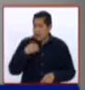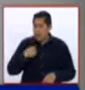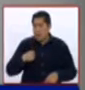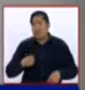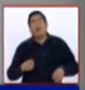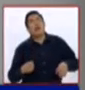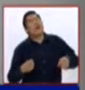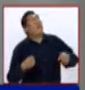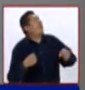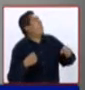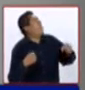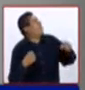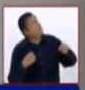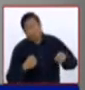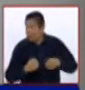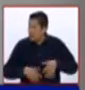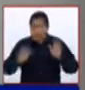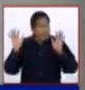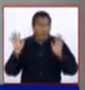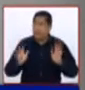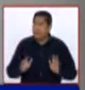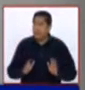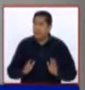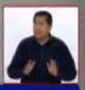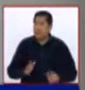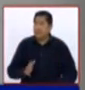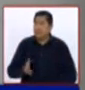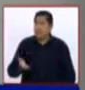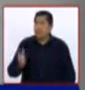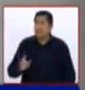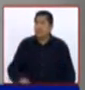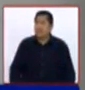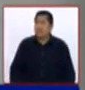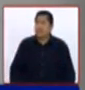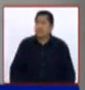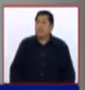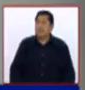mi bolsón de abajo. Y se atoró mi brazo